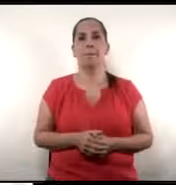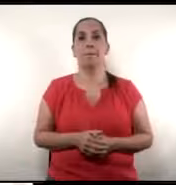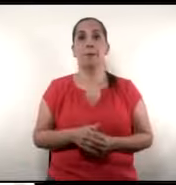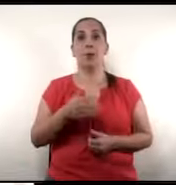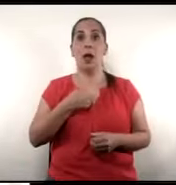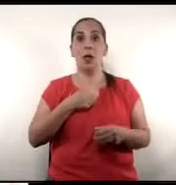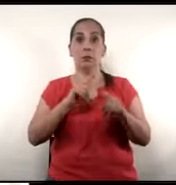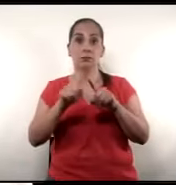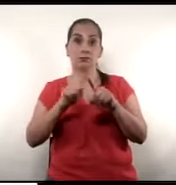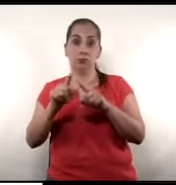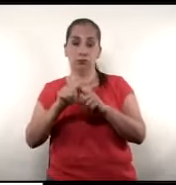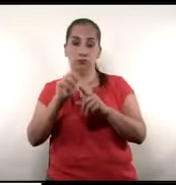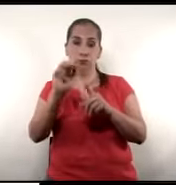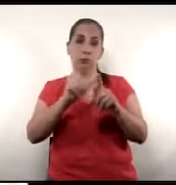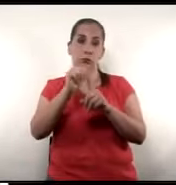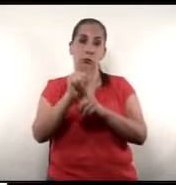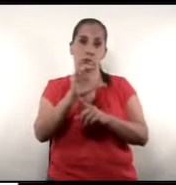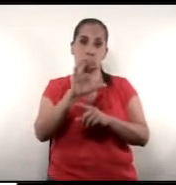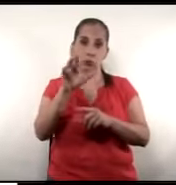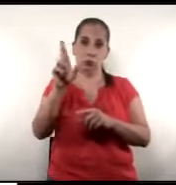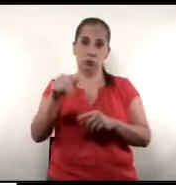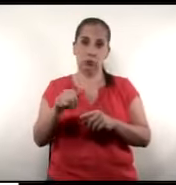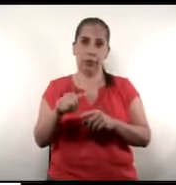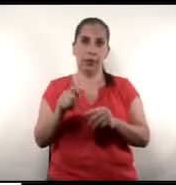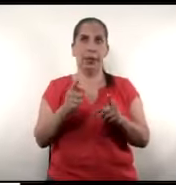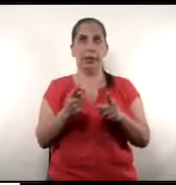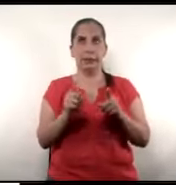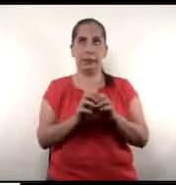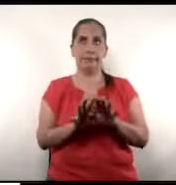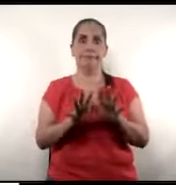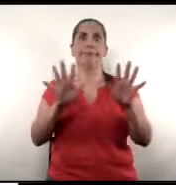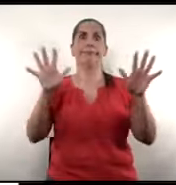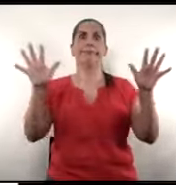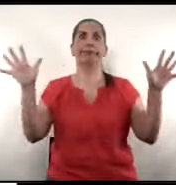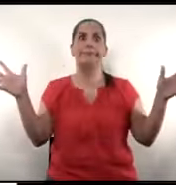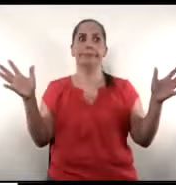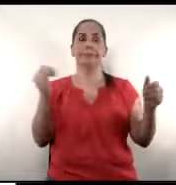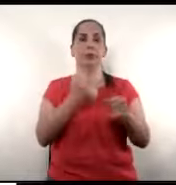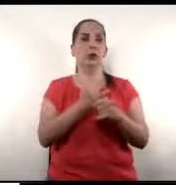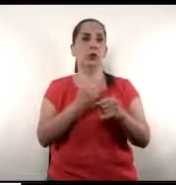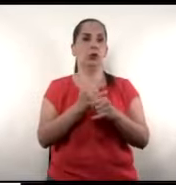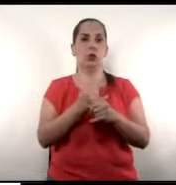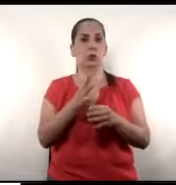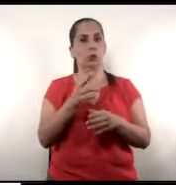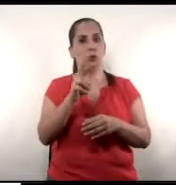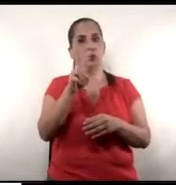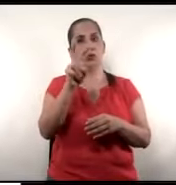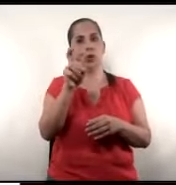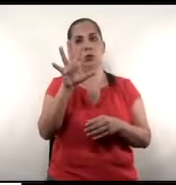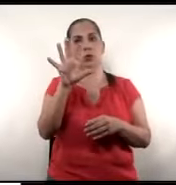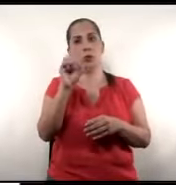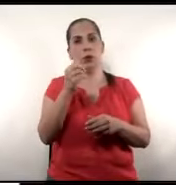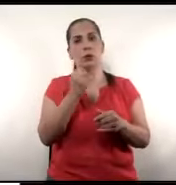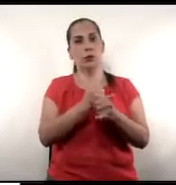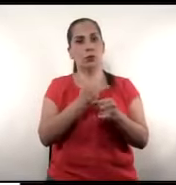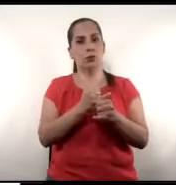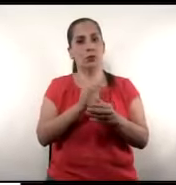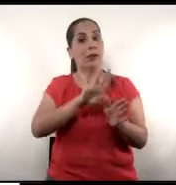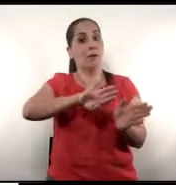Tenemos situaciones en Costa Rica, dentro de esa maraña institucional de 250 instituciones, excluyendo